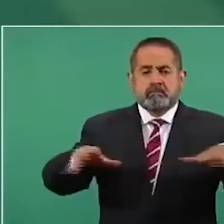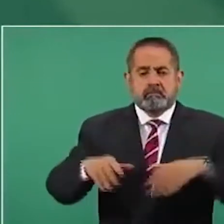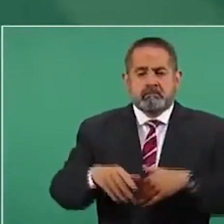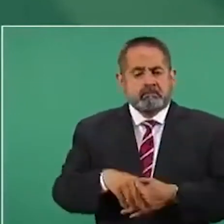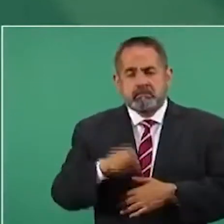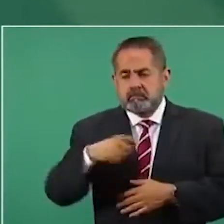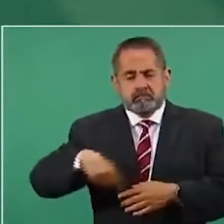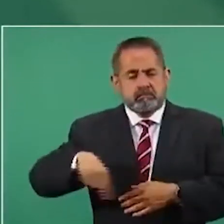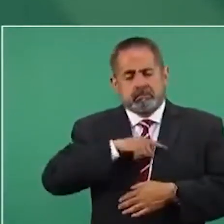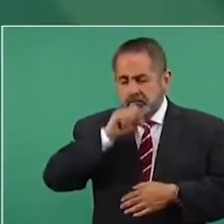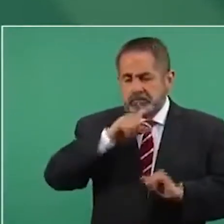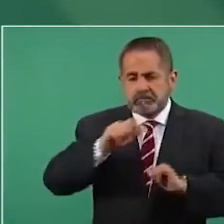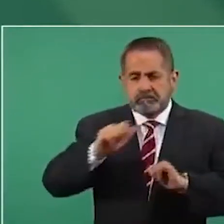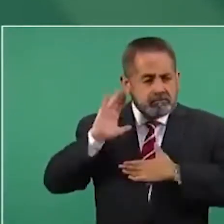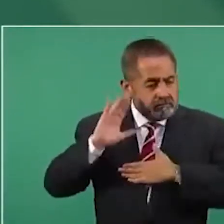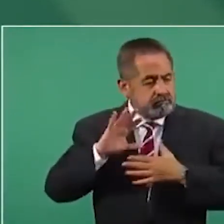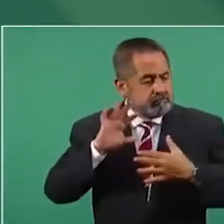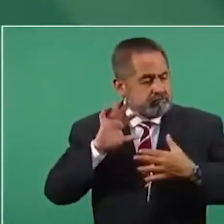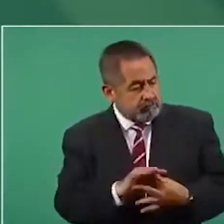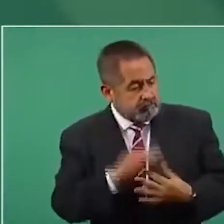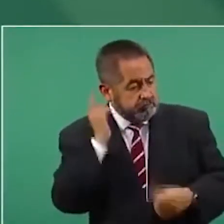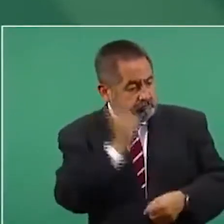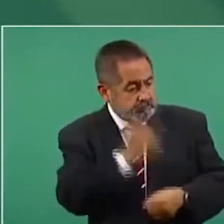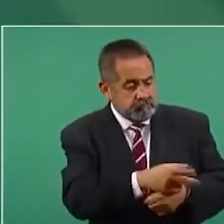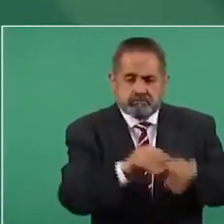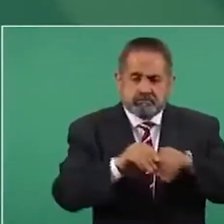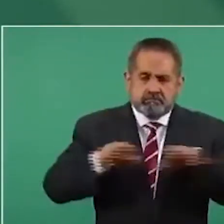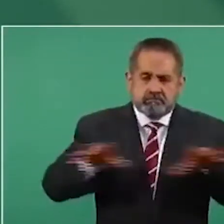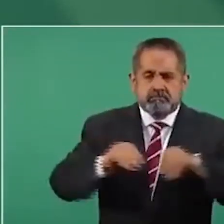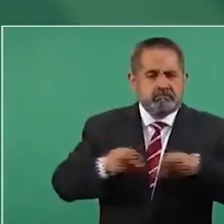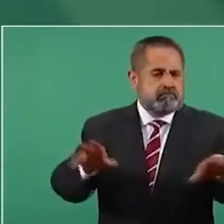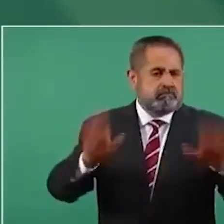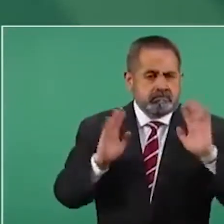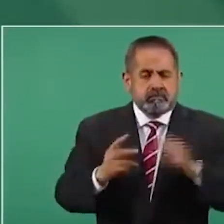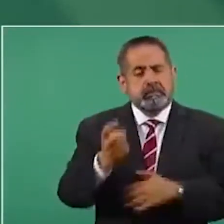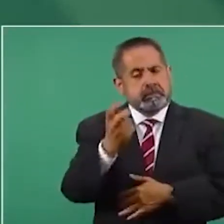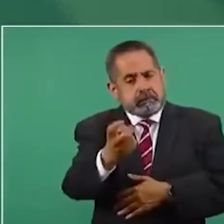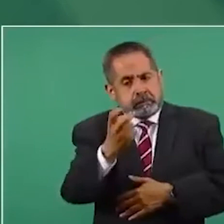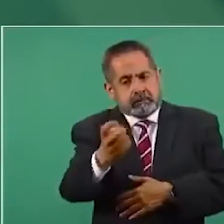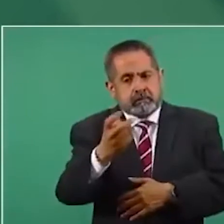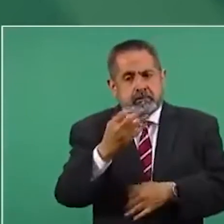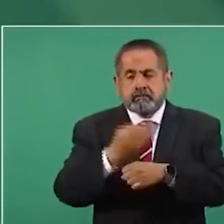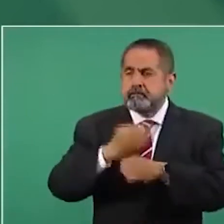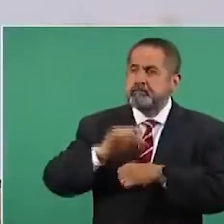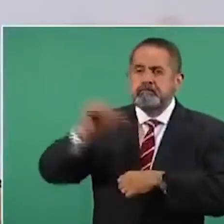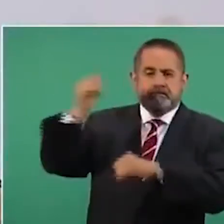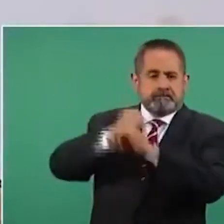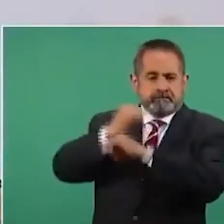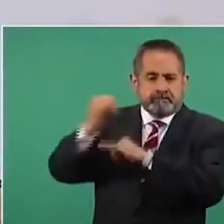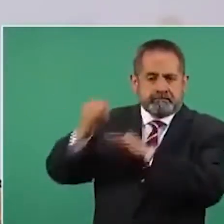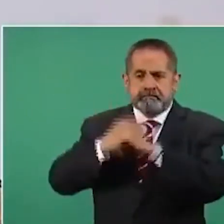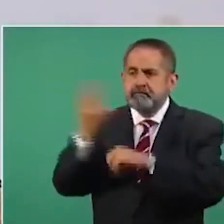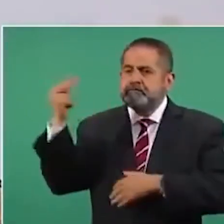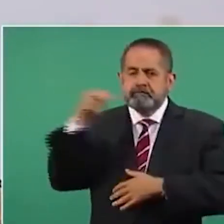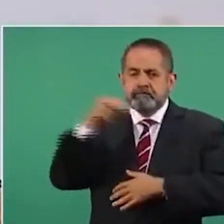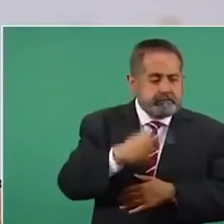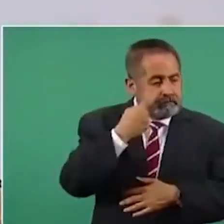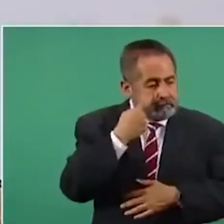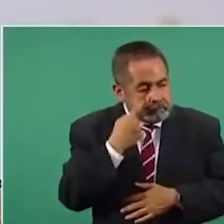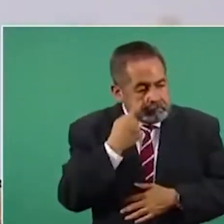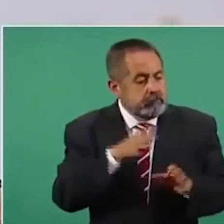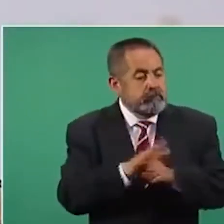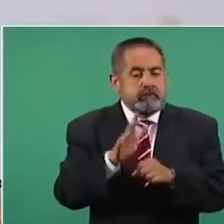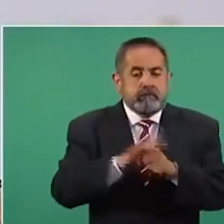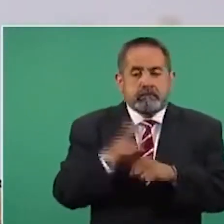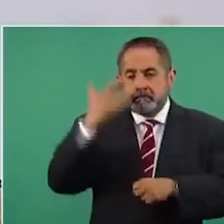70 personas heridas. La Fiscalía General de Justicia debe llevar a cabo un peritaje y que inició la noche de ayer. Estamos e informaremos a